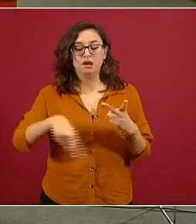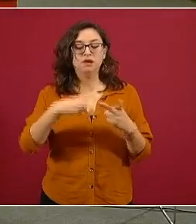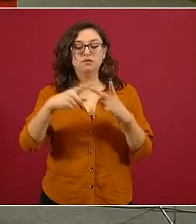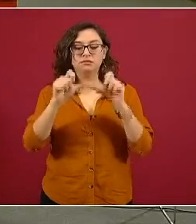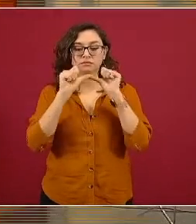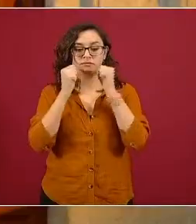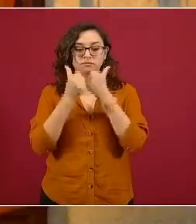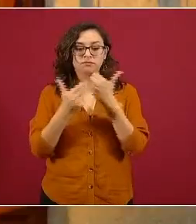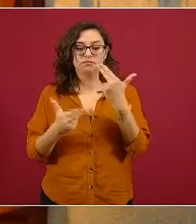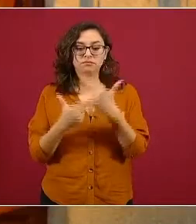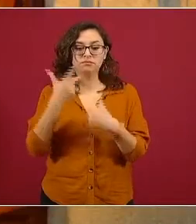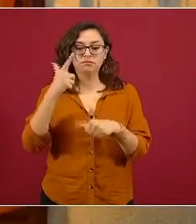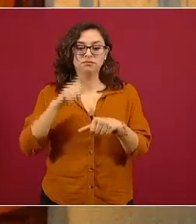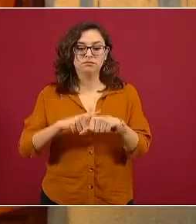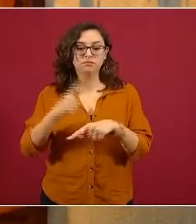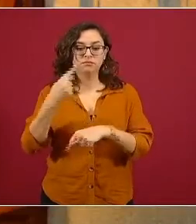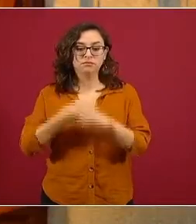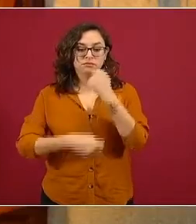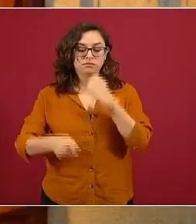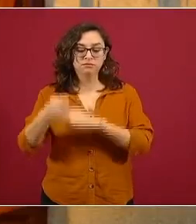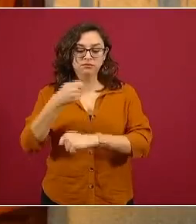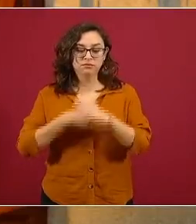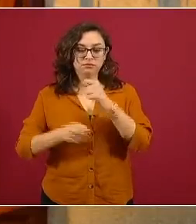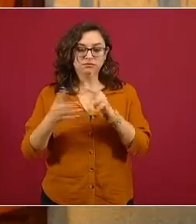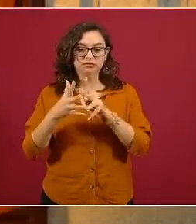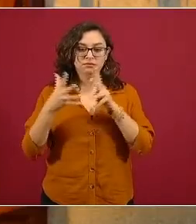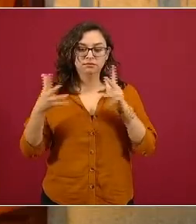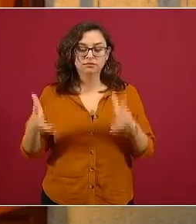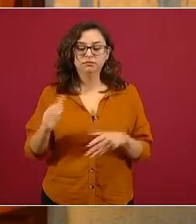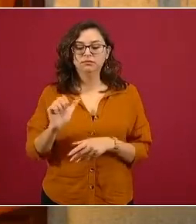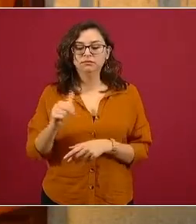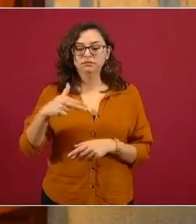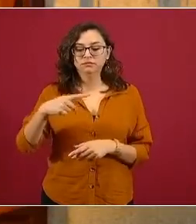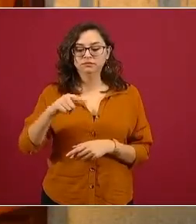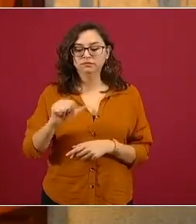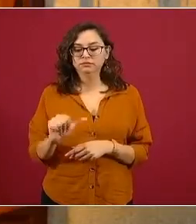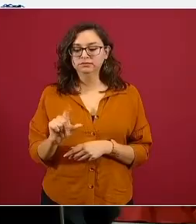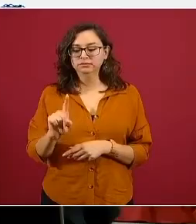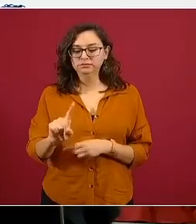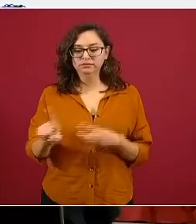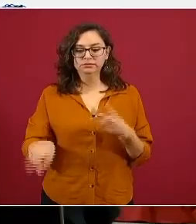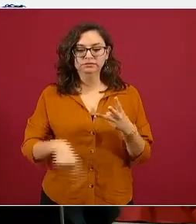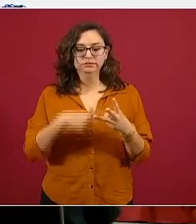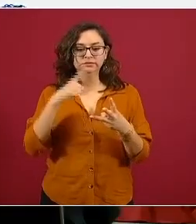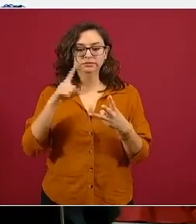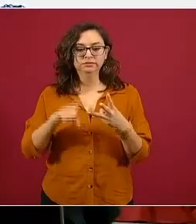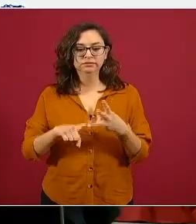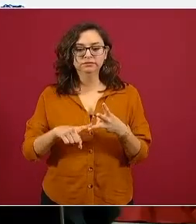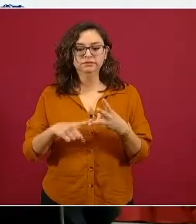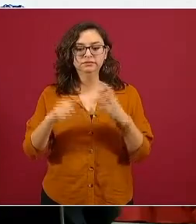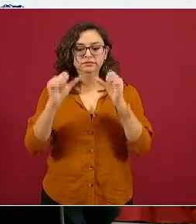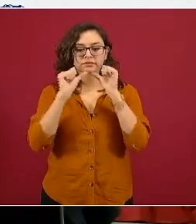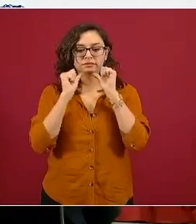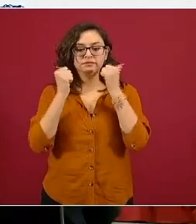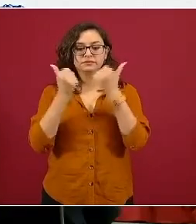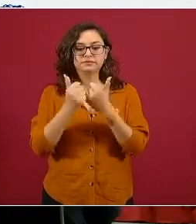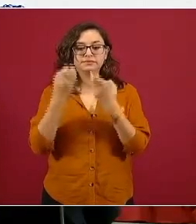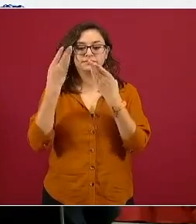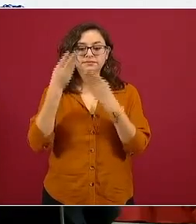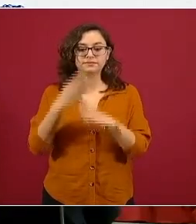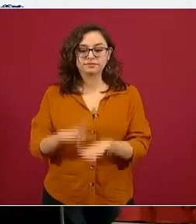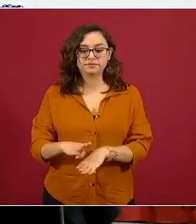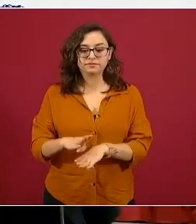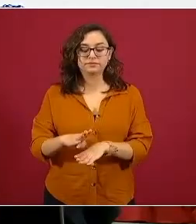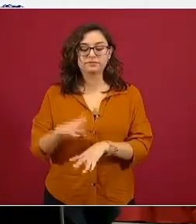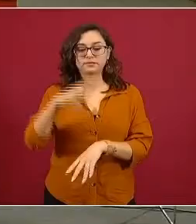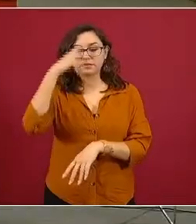Tiendas de Autoservicio y Departamentales, la ANTAD, la Asociación de Bancos de México,